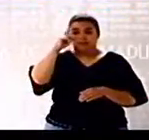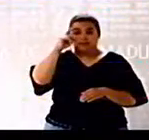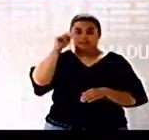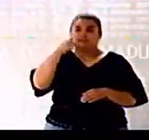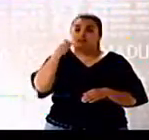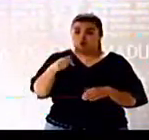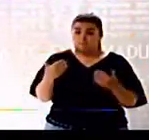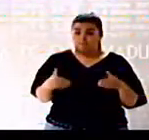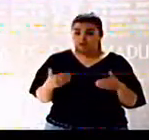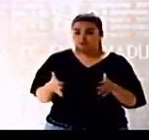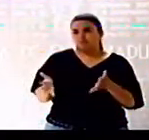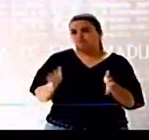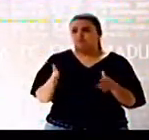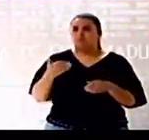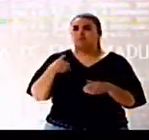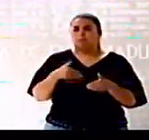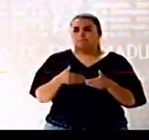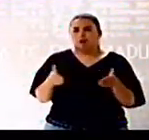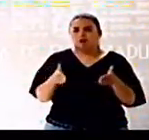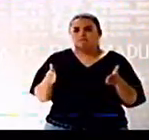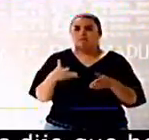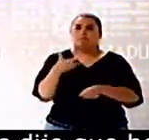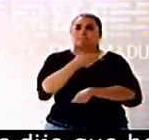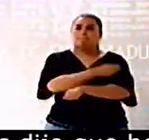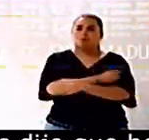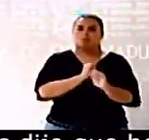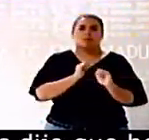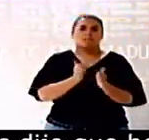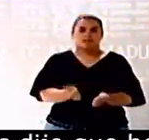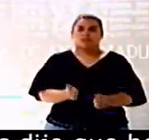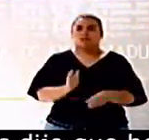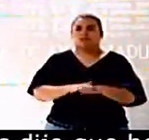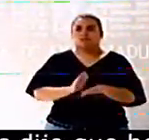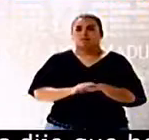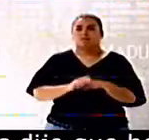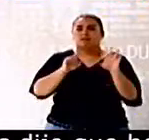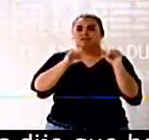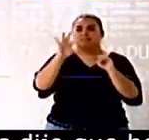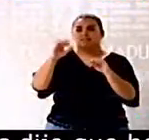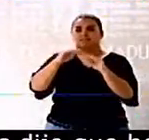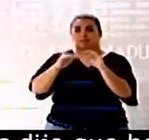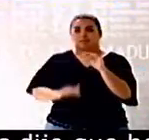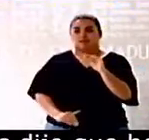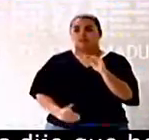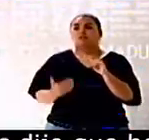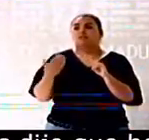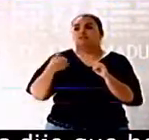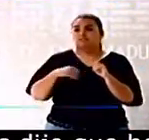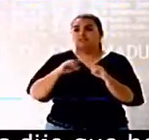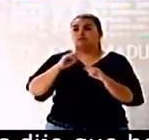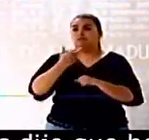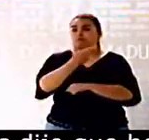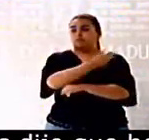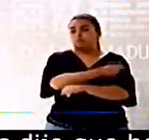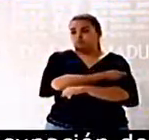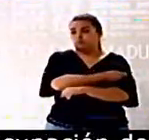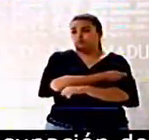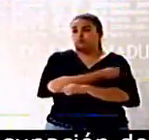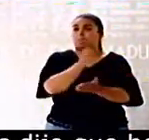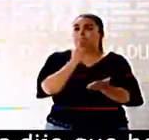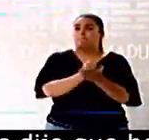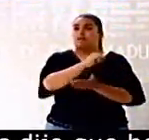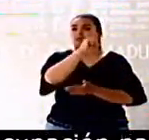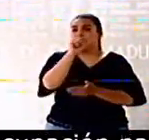miércoles aproximadamente se arrancaría con esa vacunación para los menores de 60 que habían recibido ya el primer pinchazo de